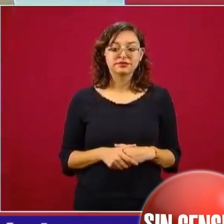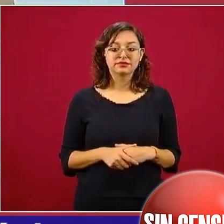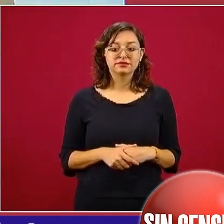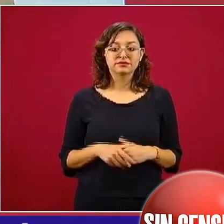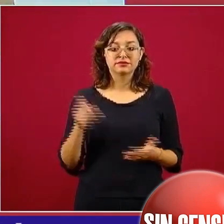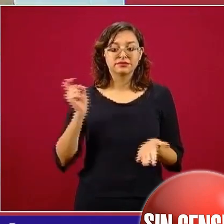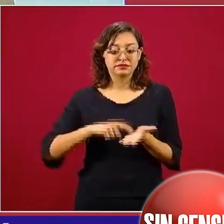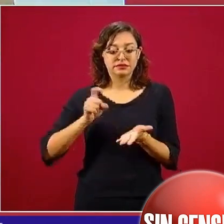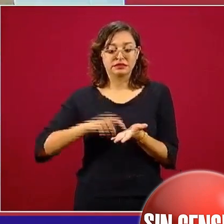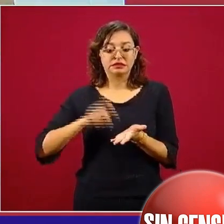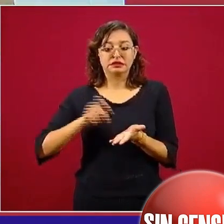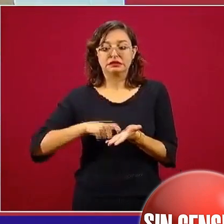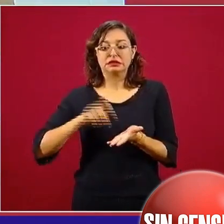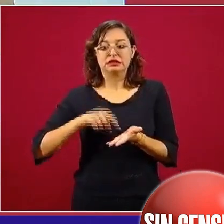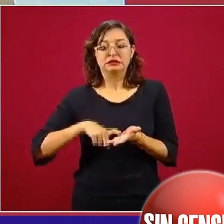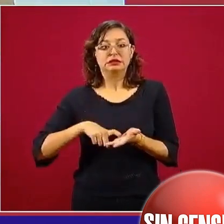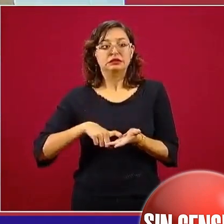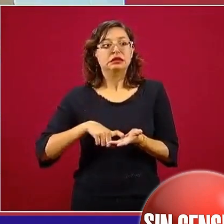reconociendo a Huerta.